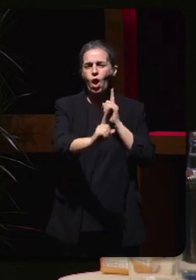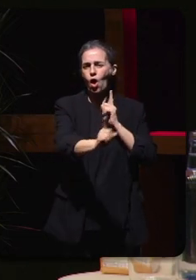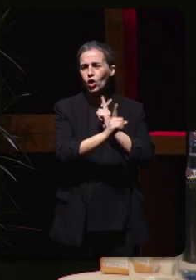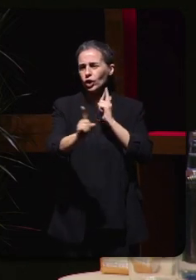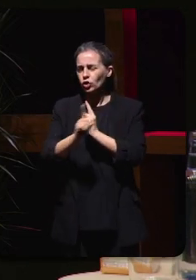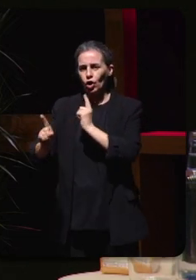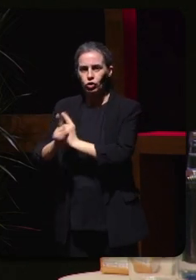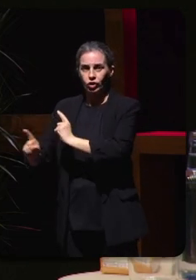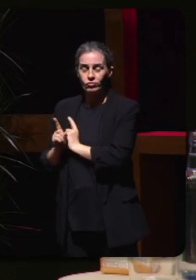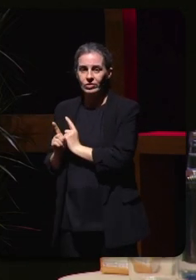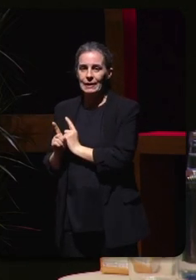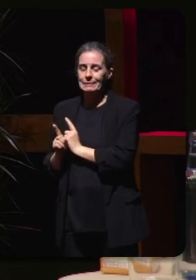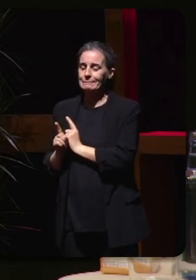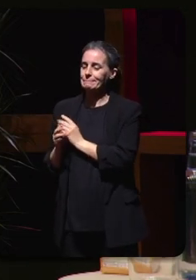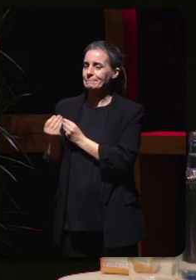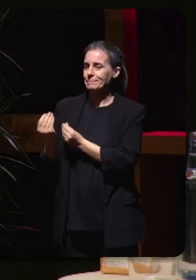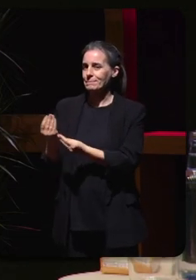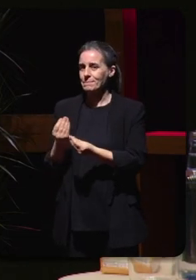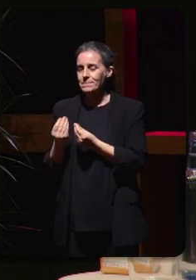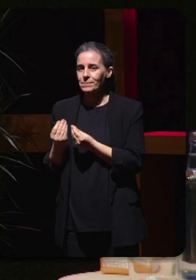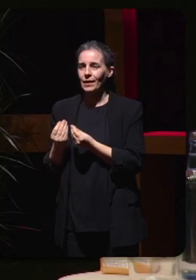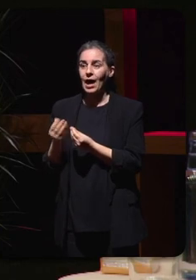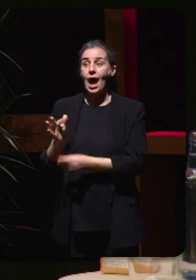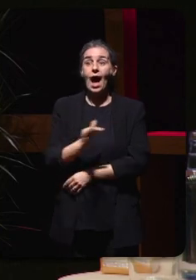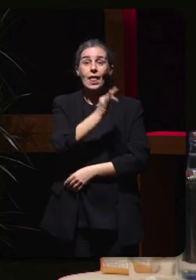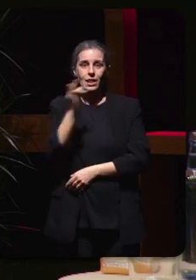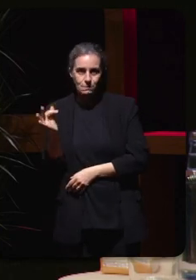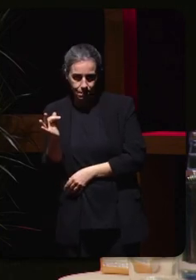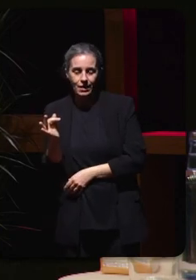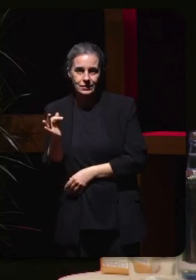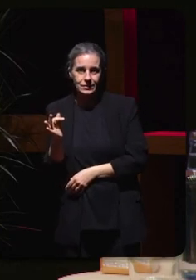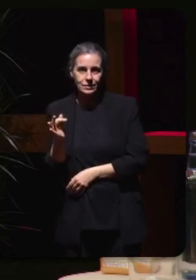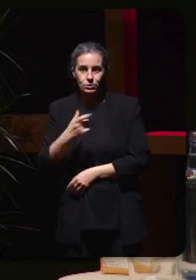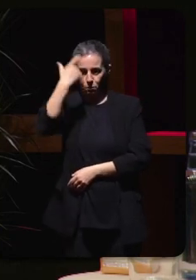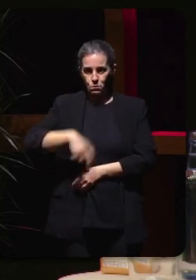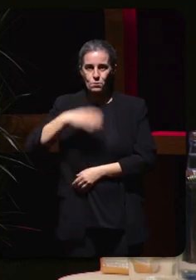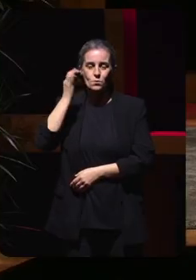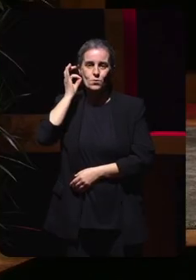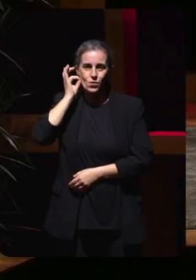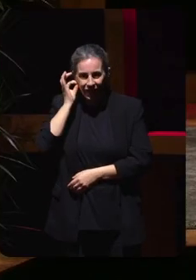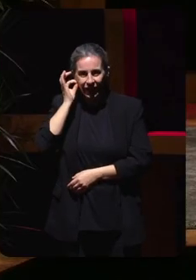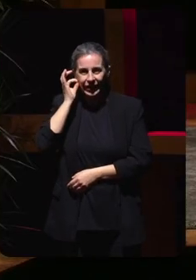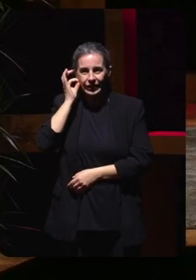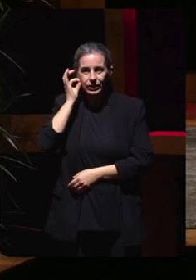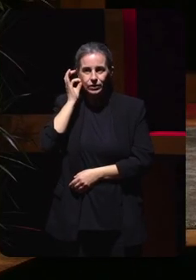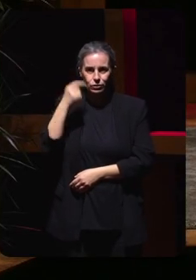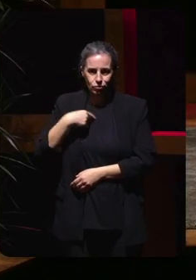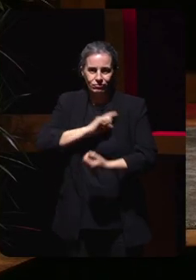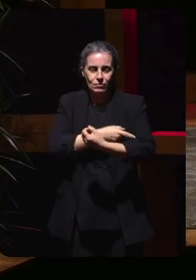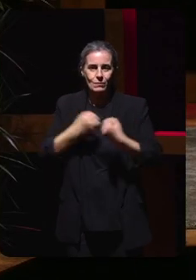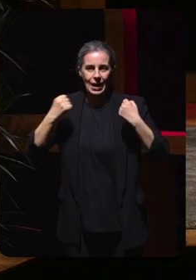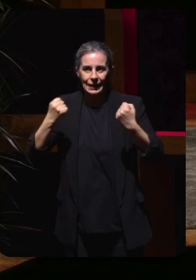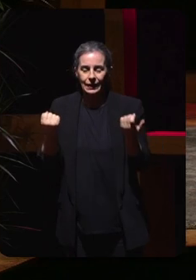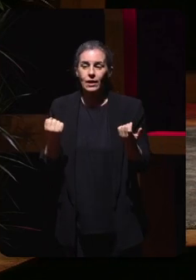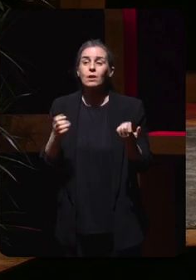que eso suceda, bueno, si además encima de eso osa hacerlo una mujer, y cuando digo, el osar es igual ahora, pero